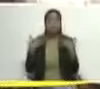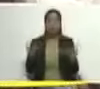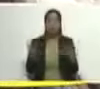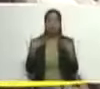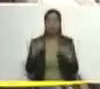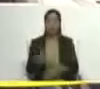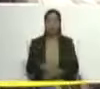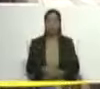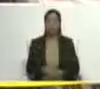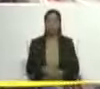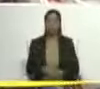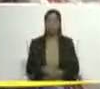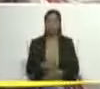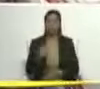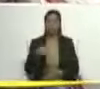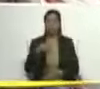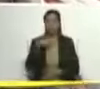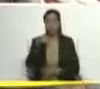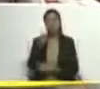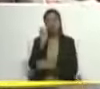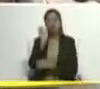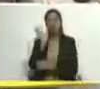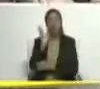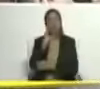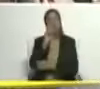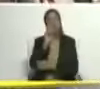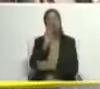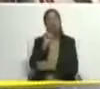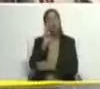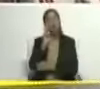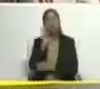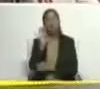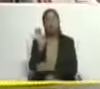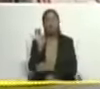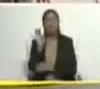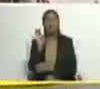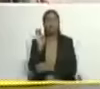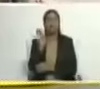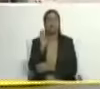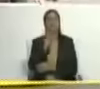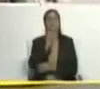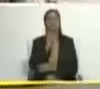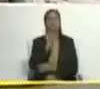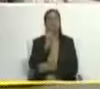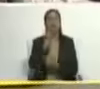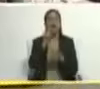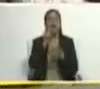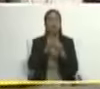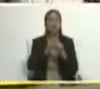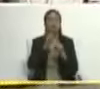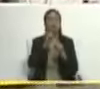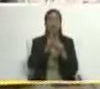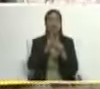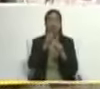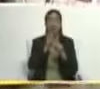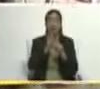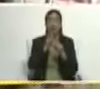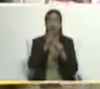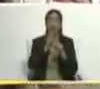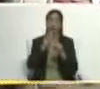Estamos haciendo esta cumbre esta tarde con 34 grados centígrados a la sombra.